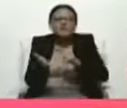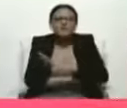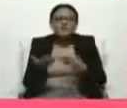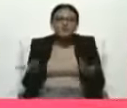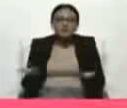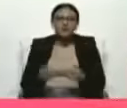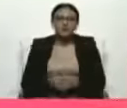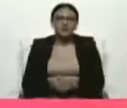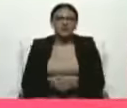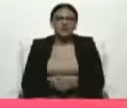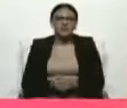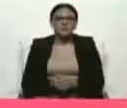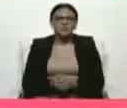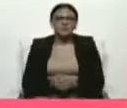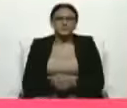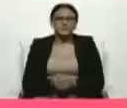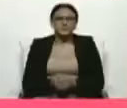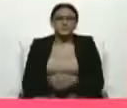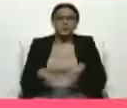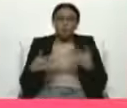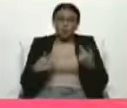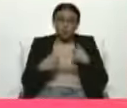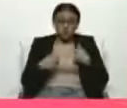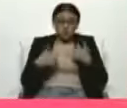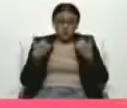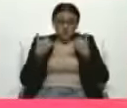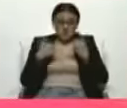contaba, cuando yo estaba enfermo,